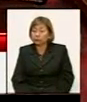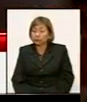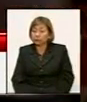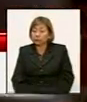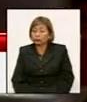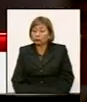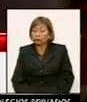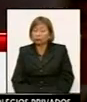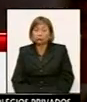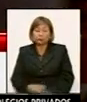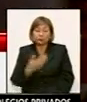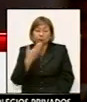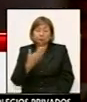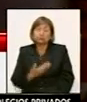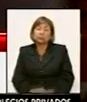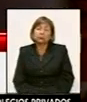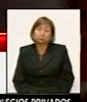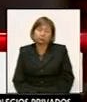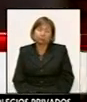Muchas gracias, Presidenta.